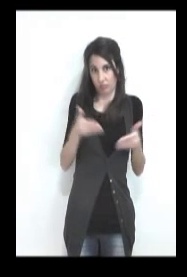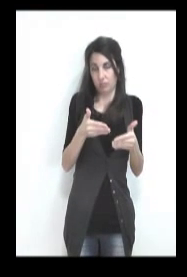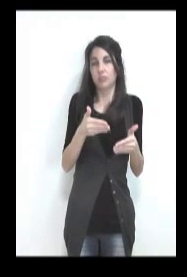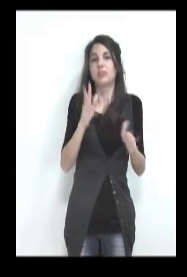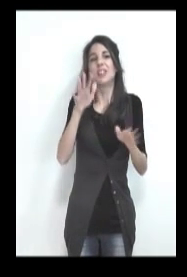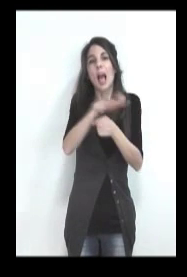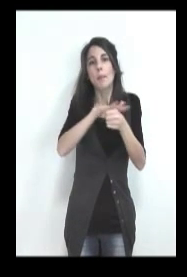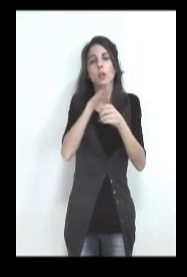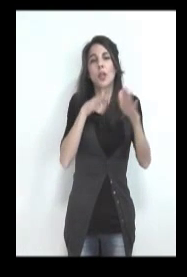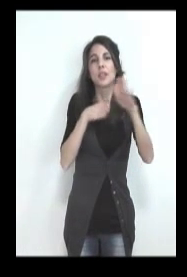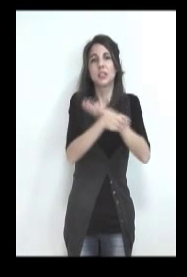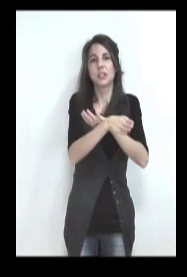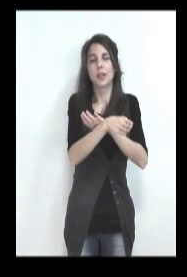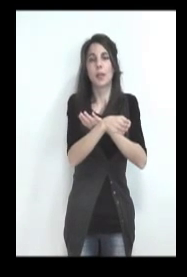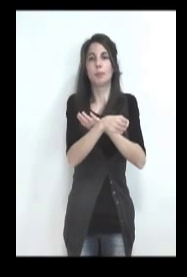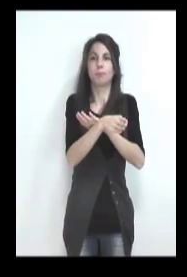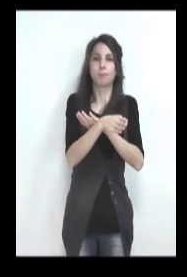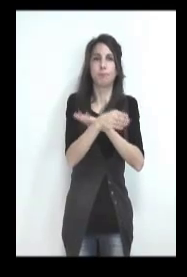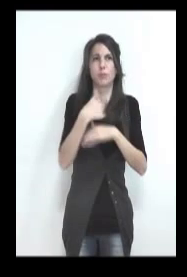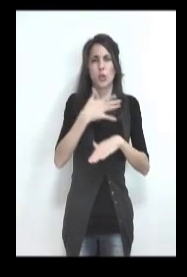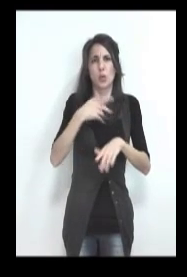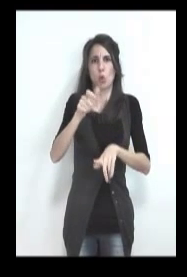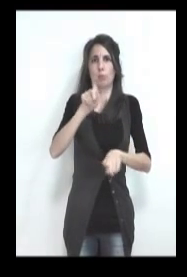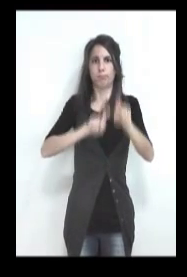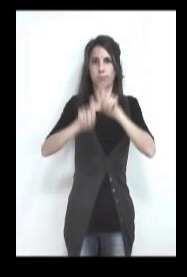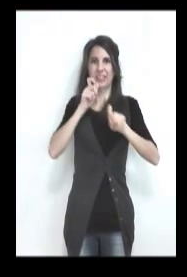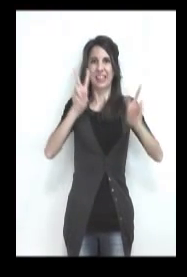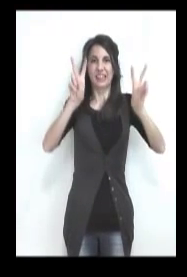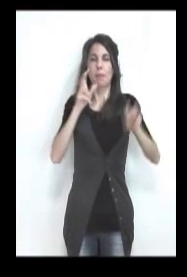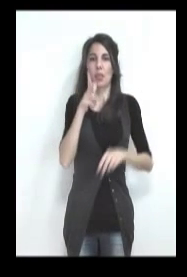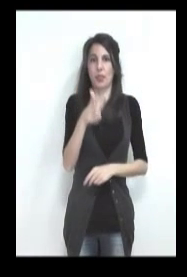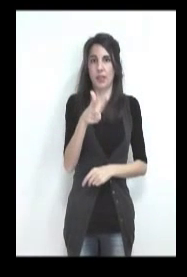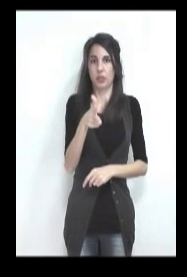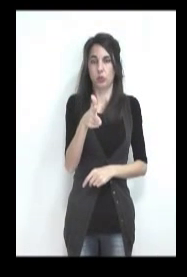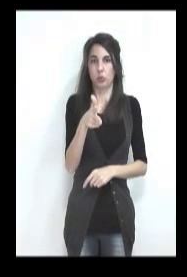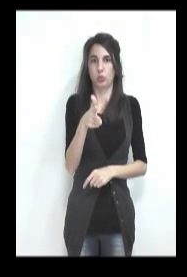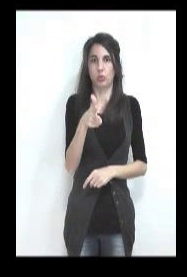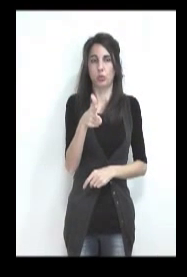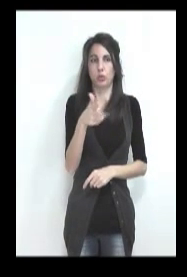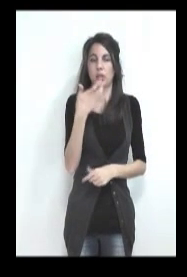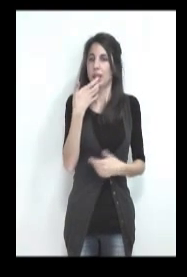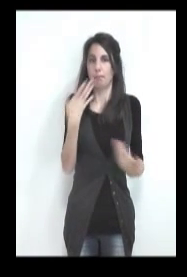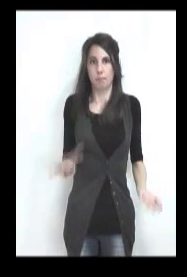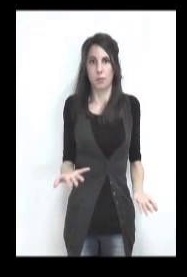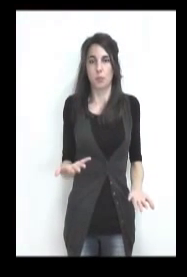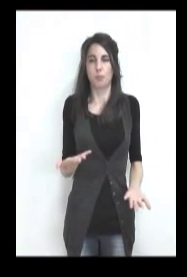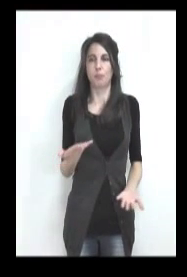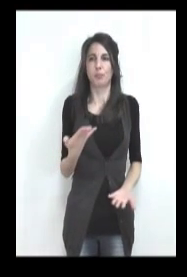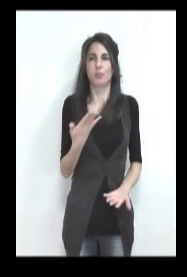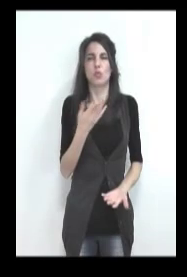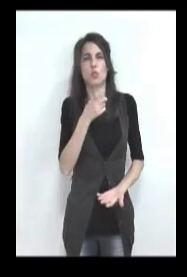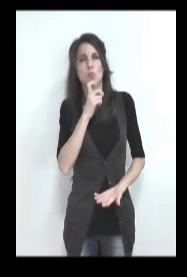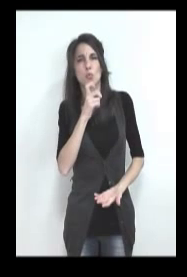ámbito de accesibilidad, yo quiero volver un poco al tema de los derechos. ¿Cómo